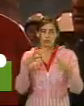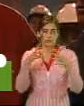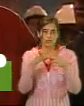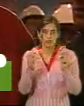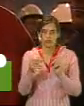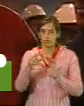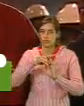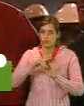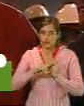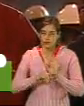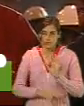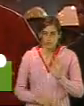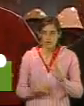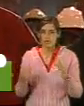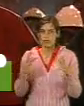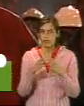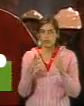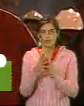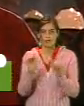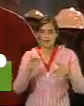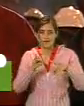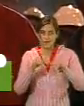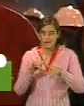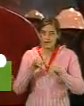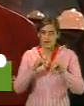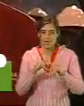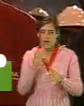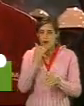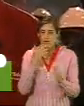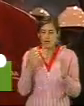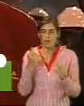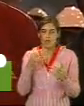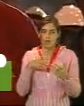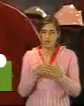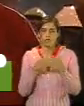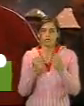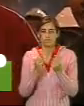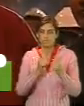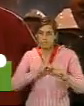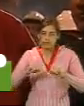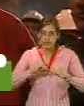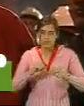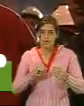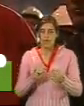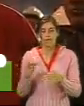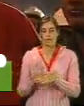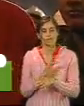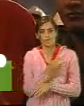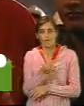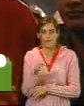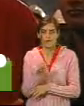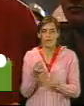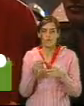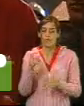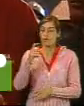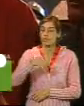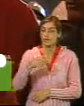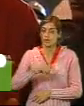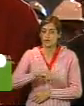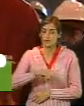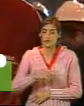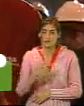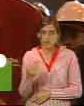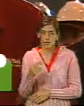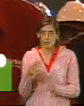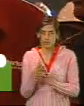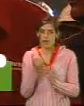nuestras normas de ingeniería antisísmica. Es un elemento que funciona perfectamente, pero no requiere del